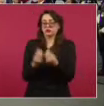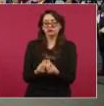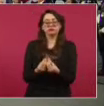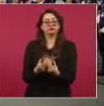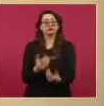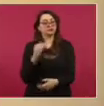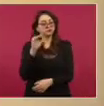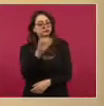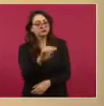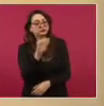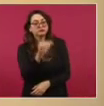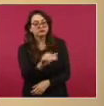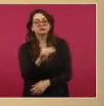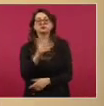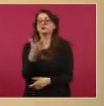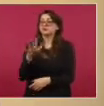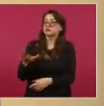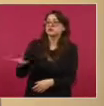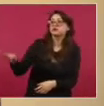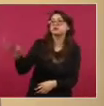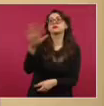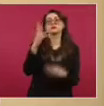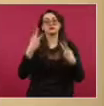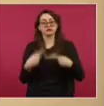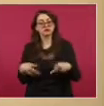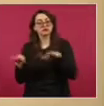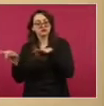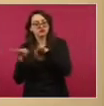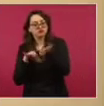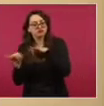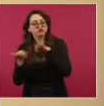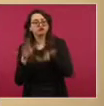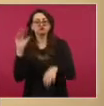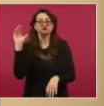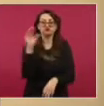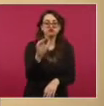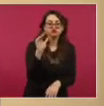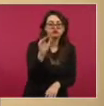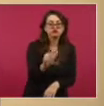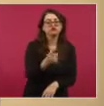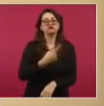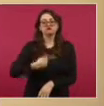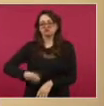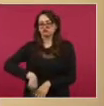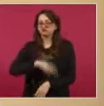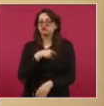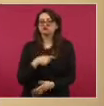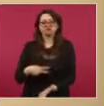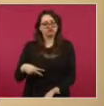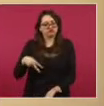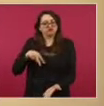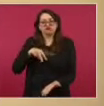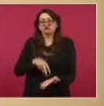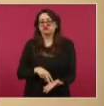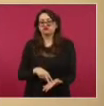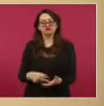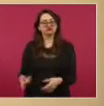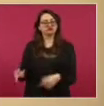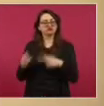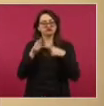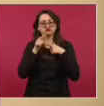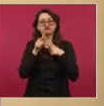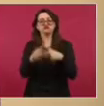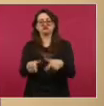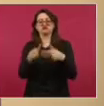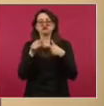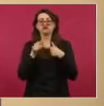particular y al mismo trabajador en general, que estaremos puestos a tomar y recuperar todos los días las